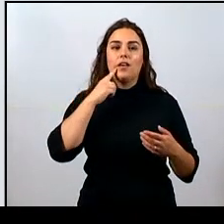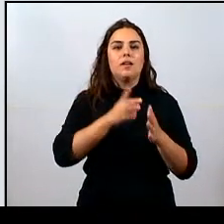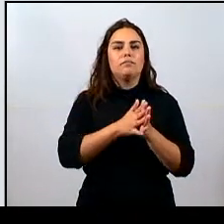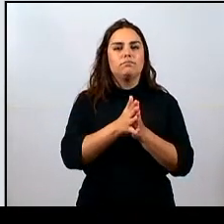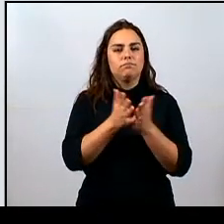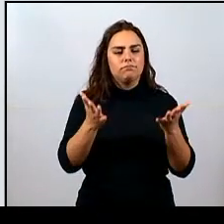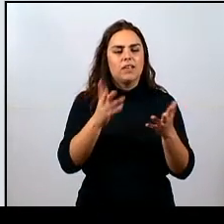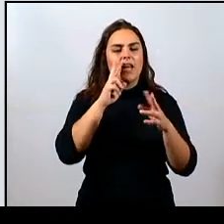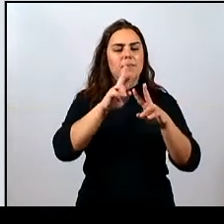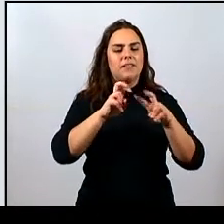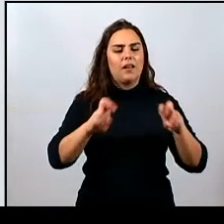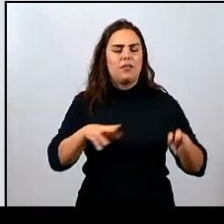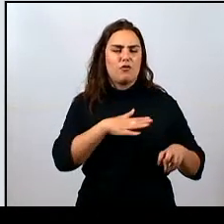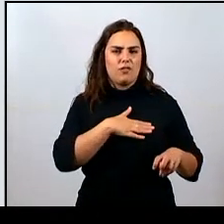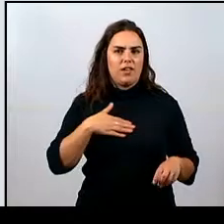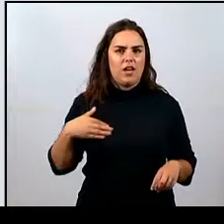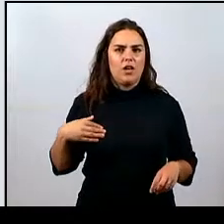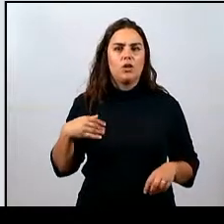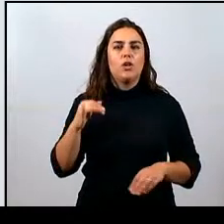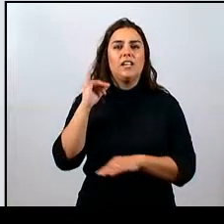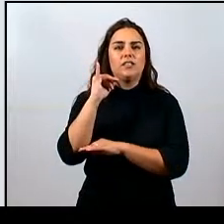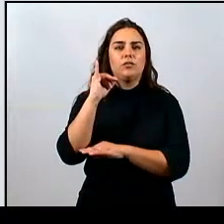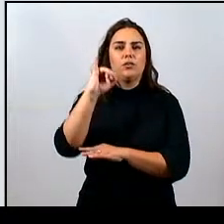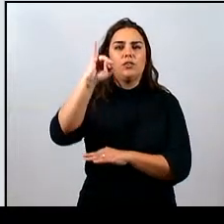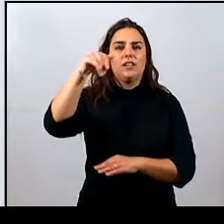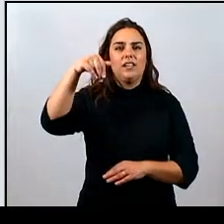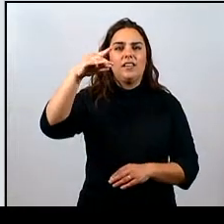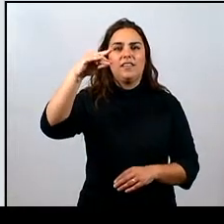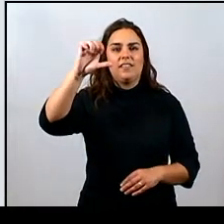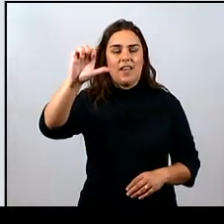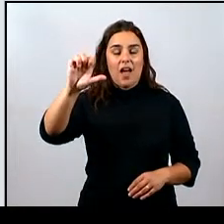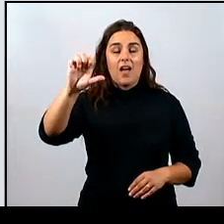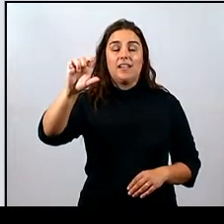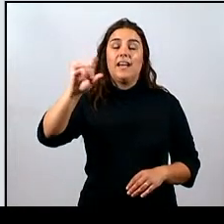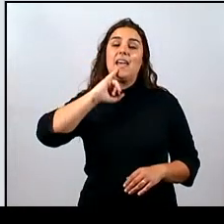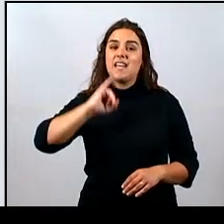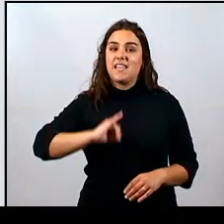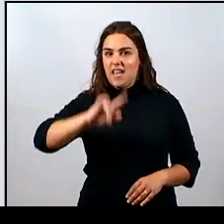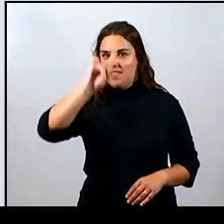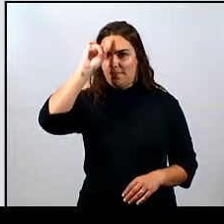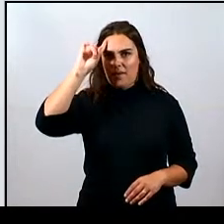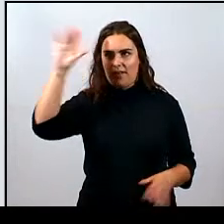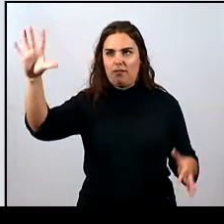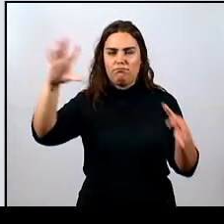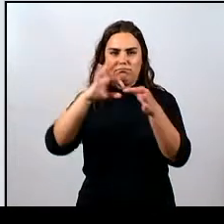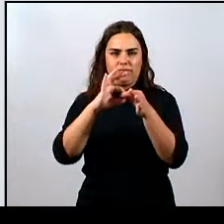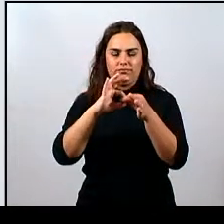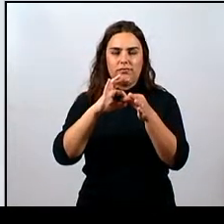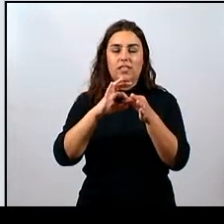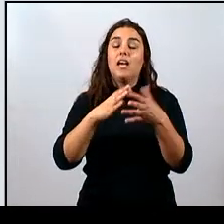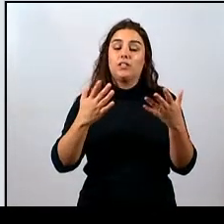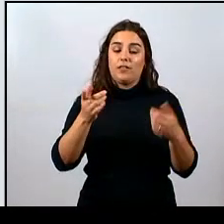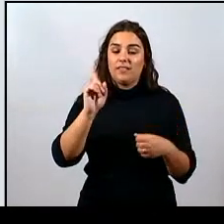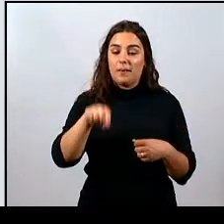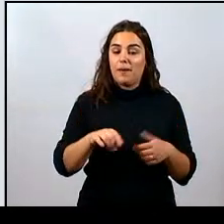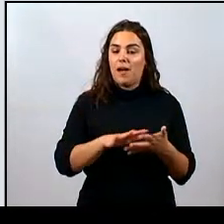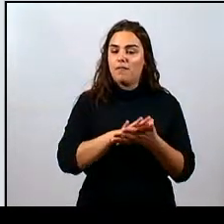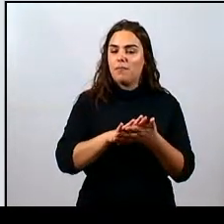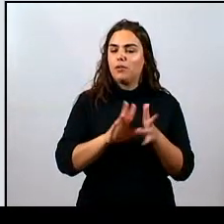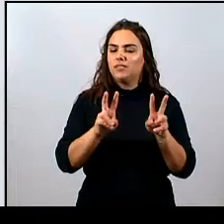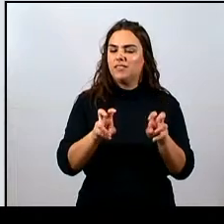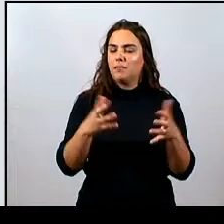este campo con el Instituto IMDEA Energía de Madrid. Vamos a ir de la mano también en materia de